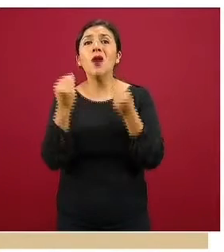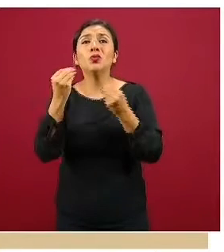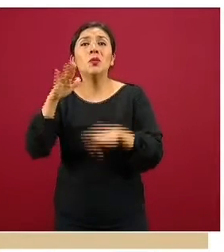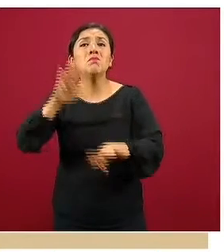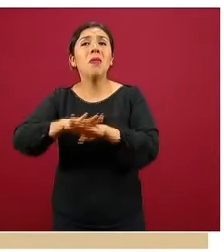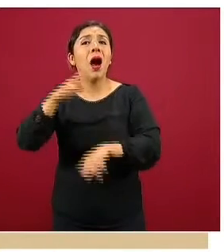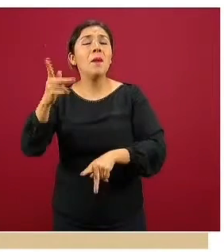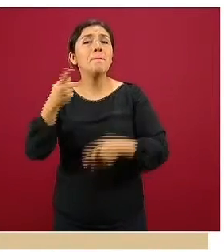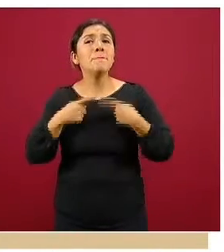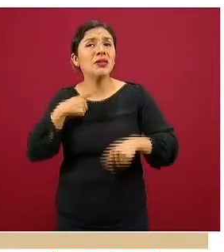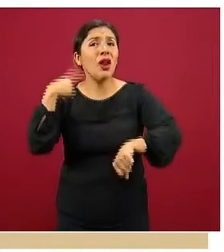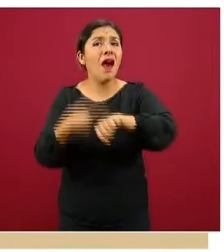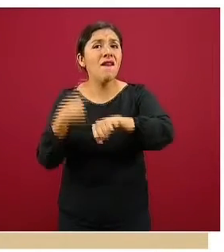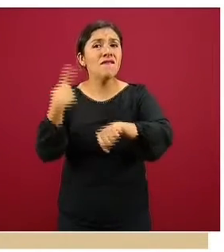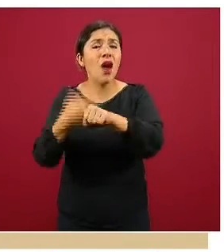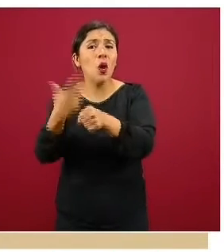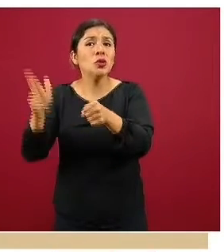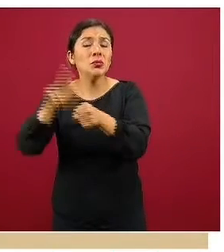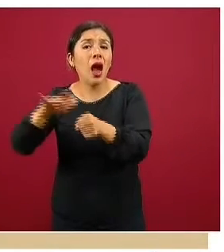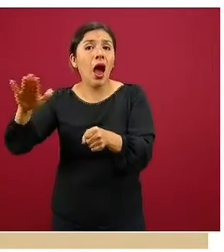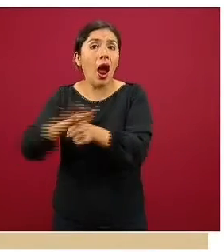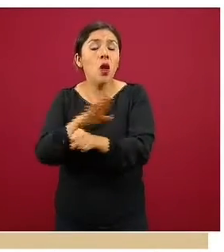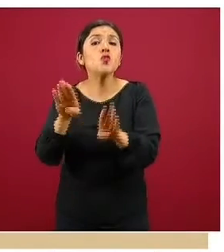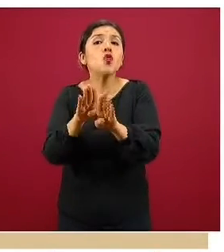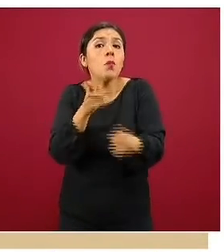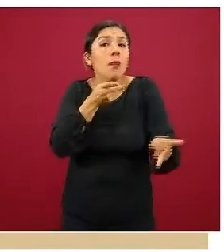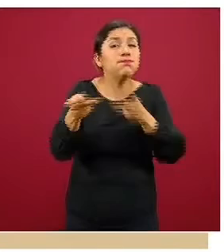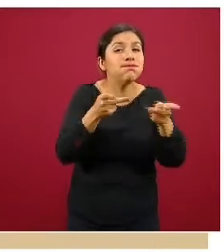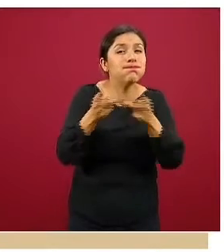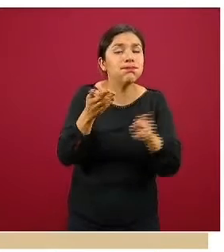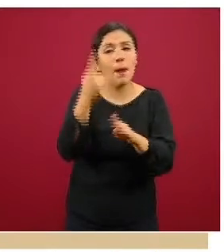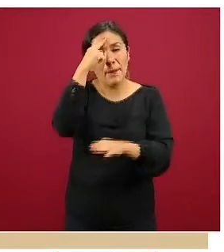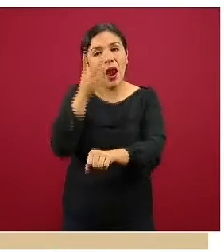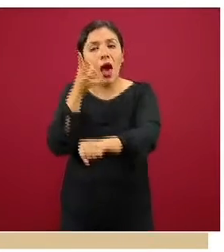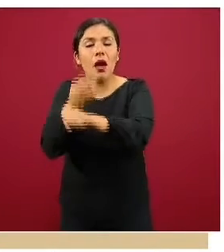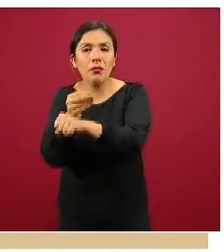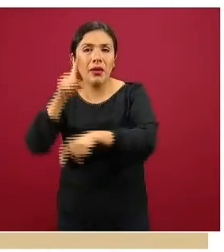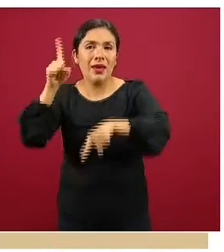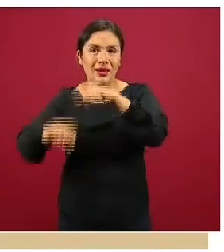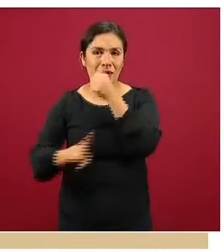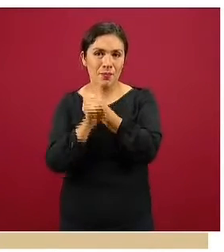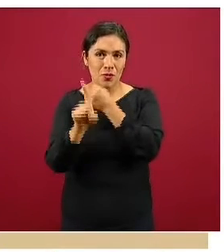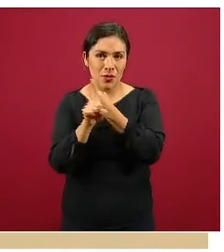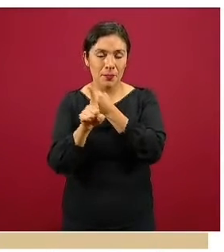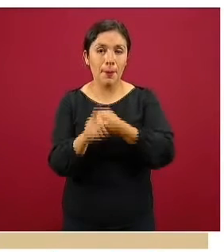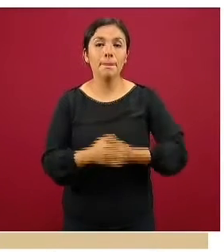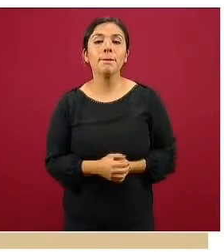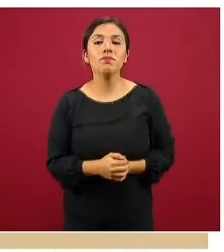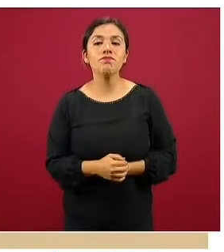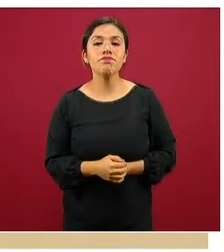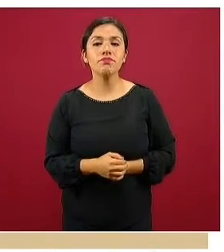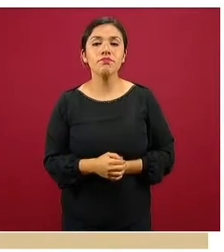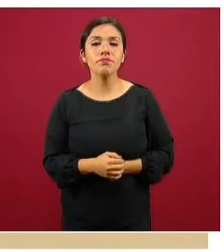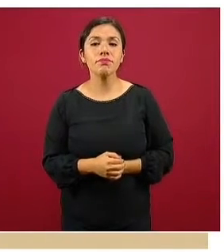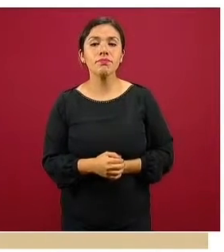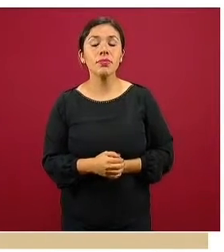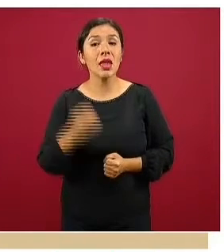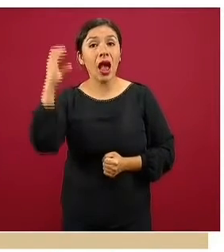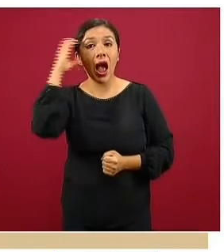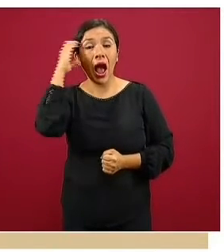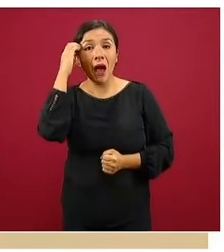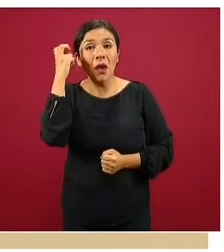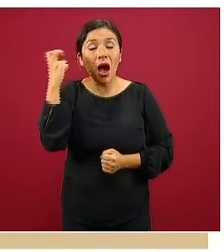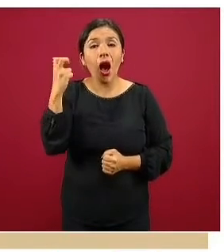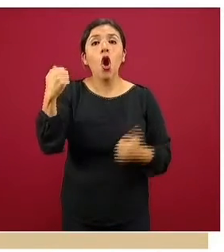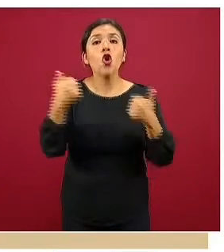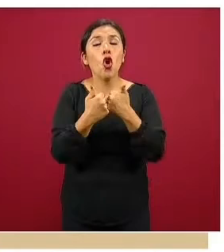localidad de un municipio, y por lo tanto actuar rápidamente para solucionar un problema. En la siguiente veremos las camas con ventilador